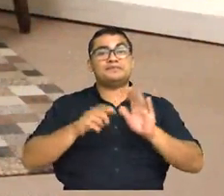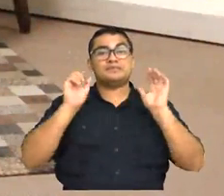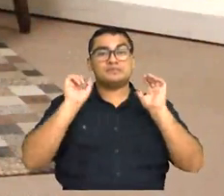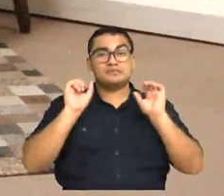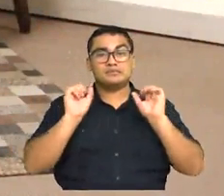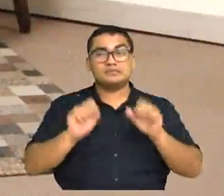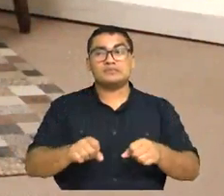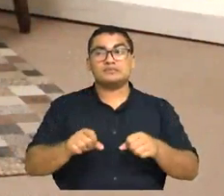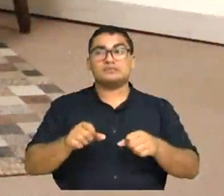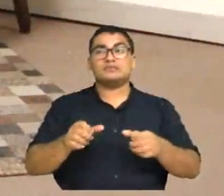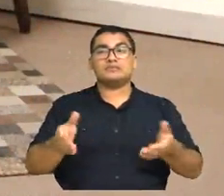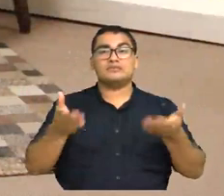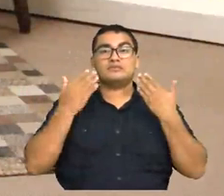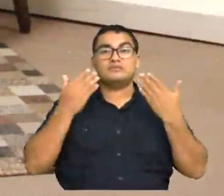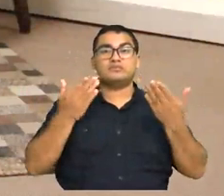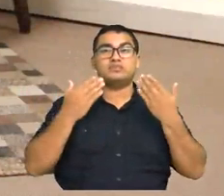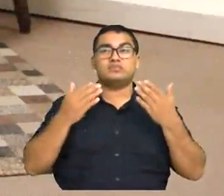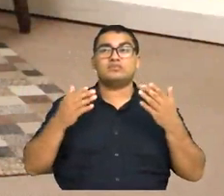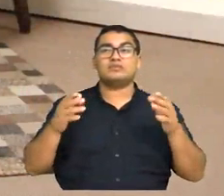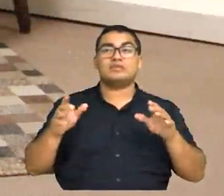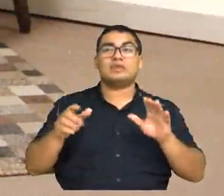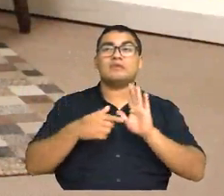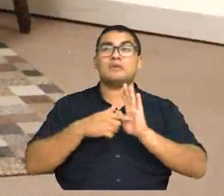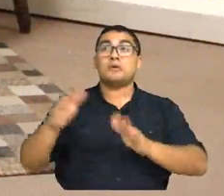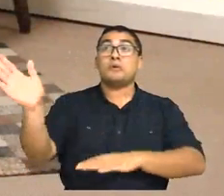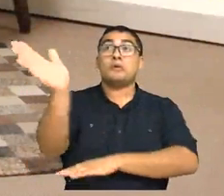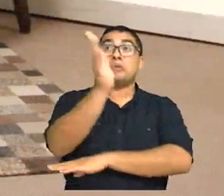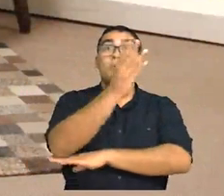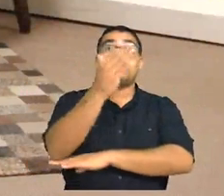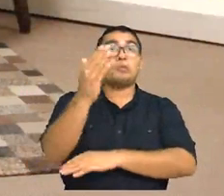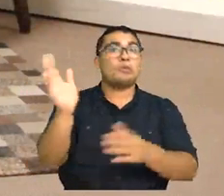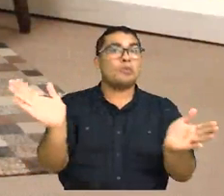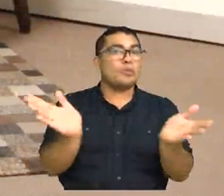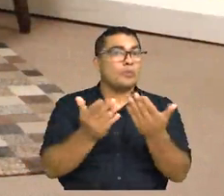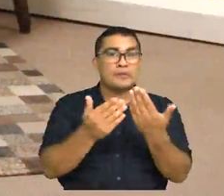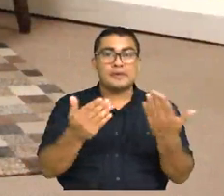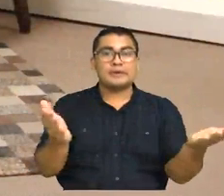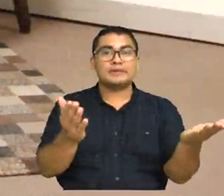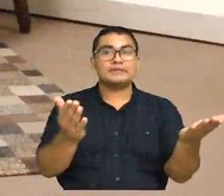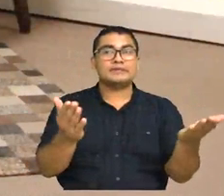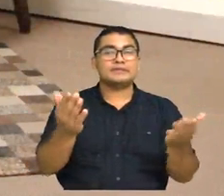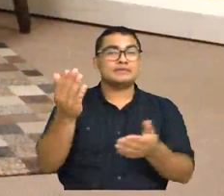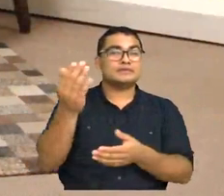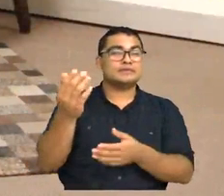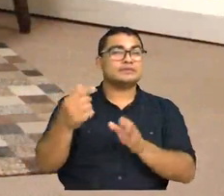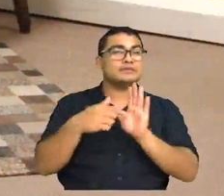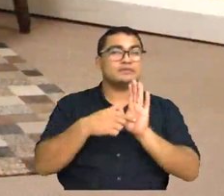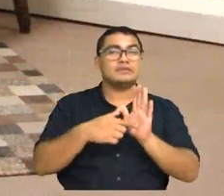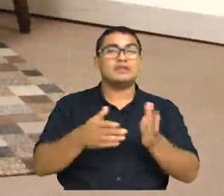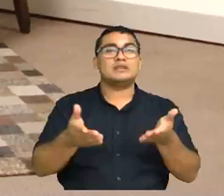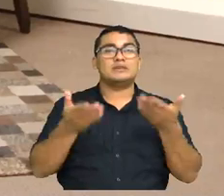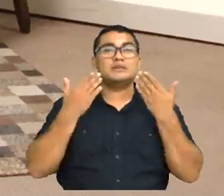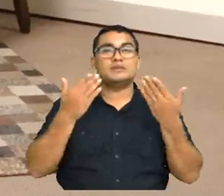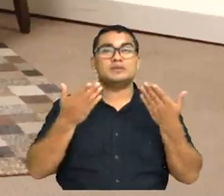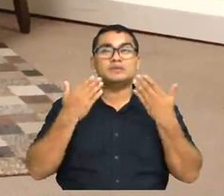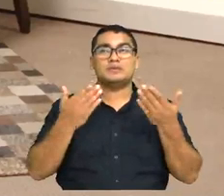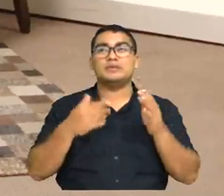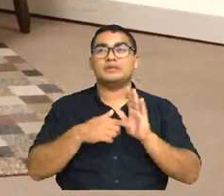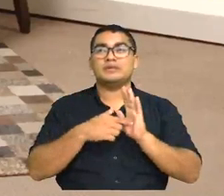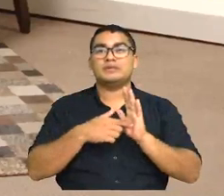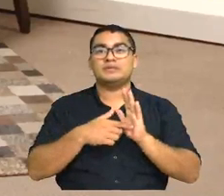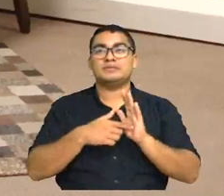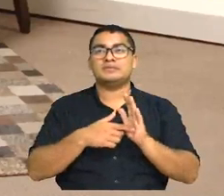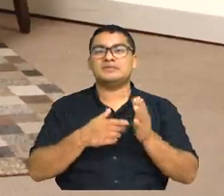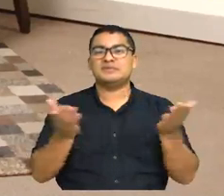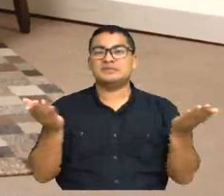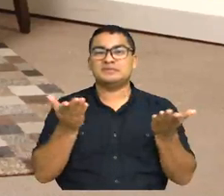calor en zonas muy húmedas, que no corre mucho viento y no esté uno expuesto directamente al sol. Más que todo, el golpe de calor es